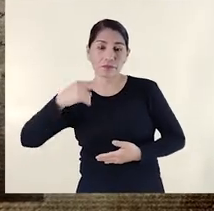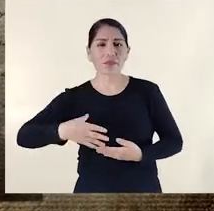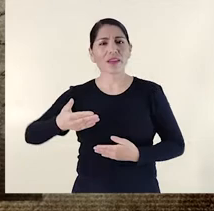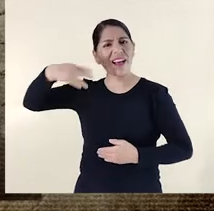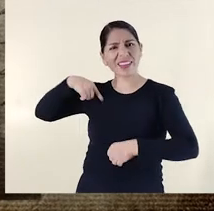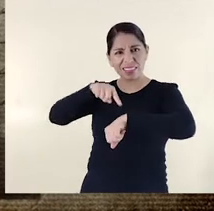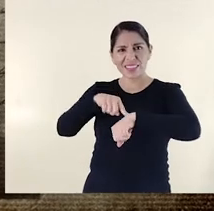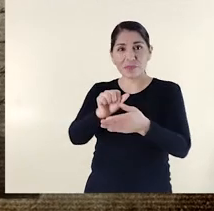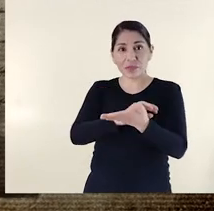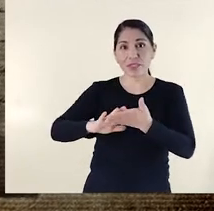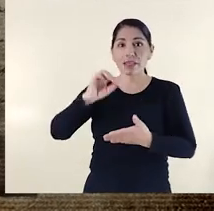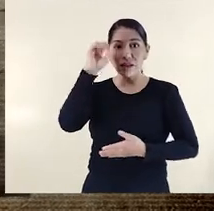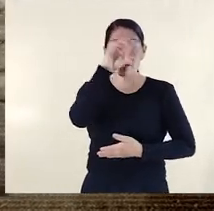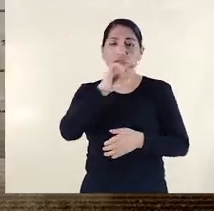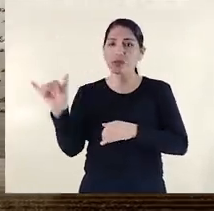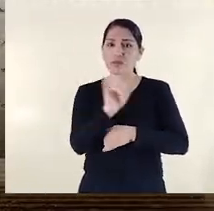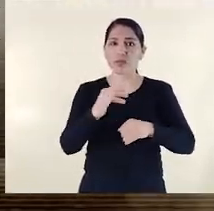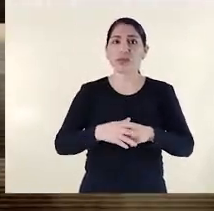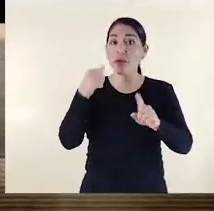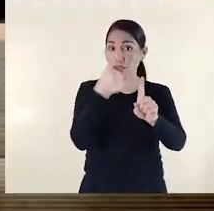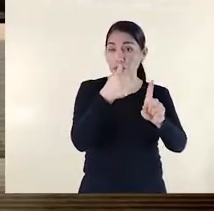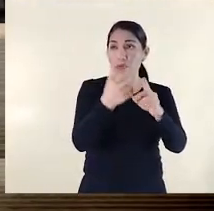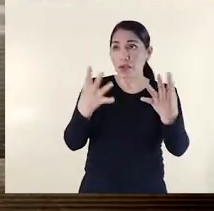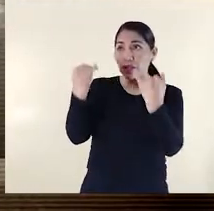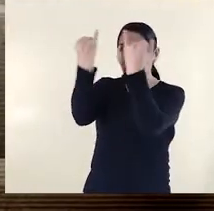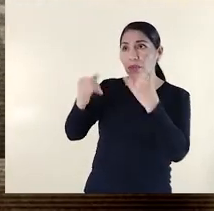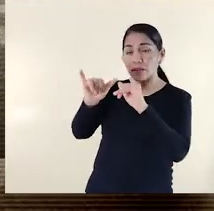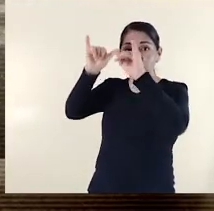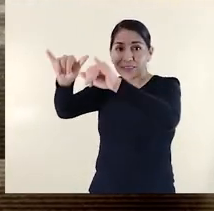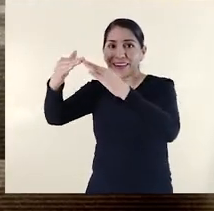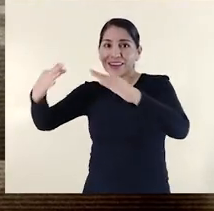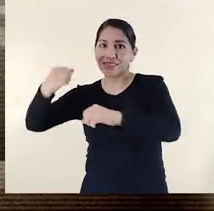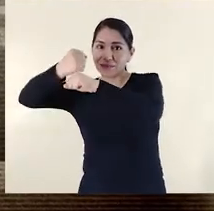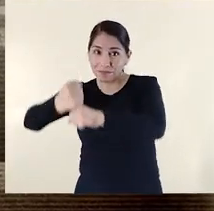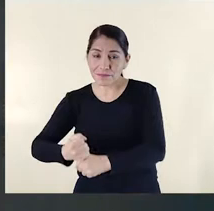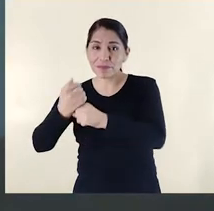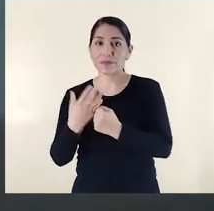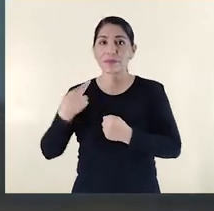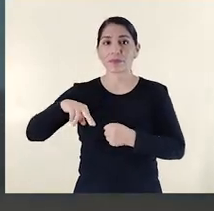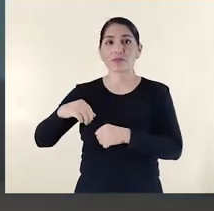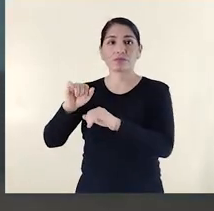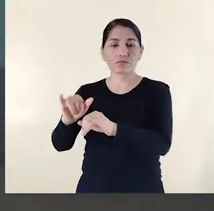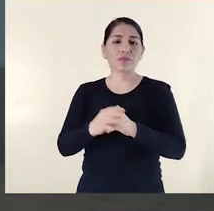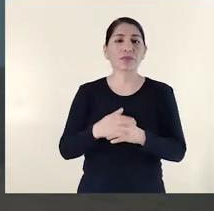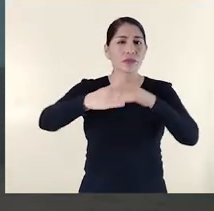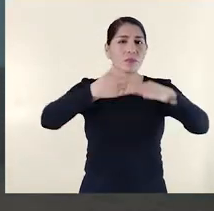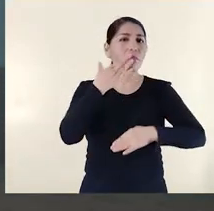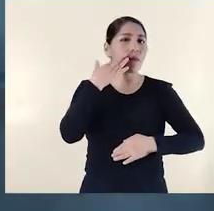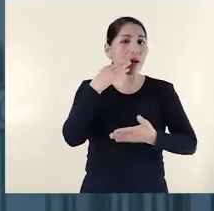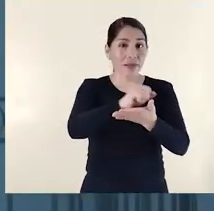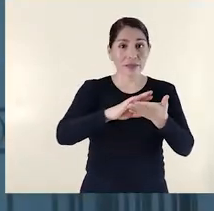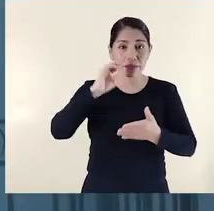imagen de Santa Catalina, de la época de Santa Rosa, y que la misma santa quiso que estuviese aquí una vez fundado el